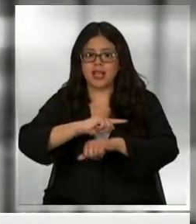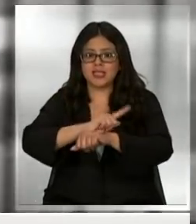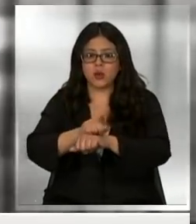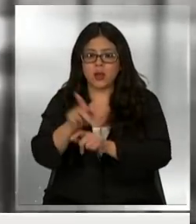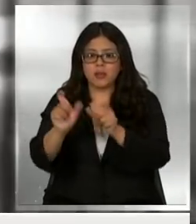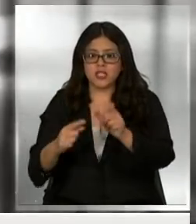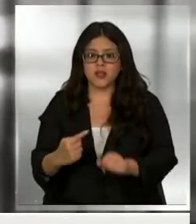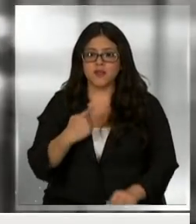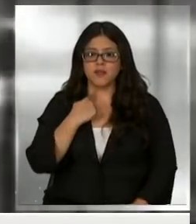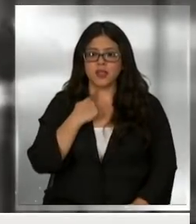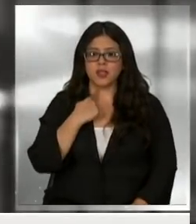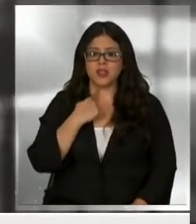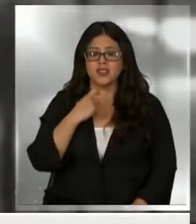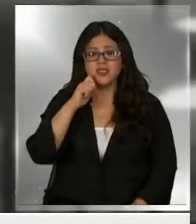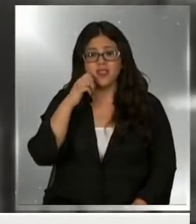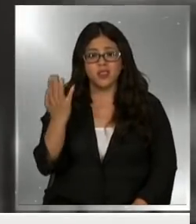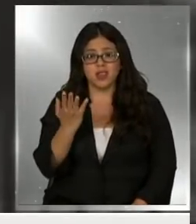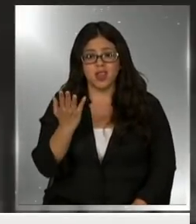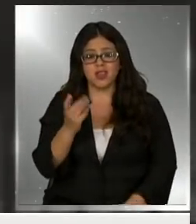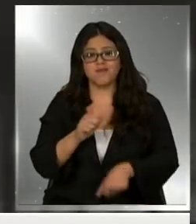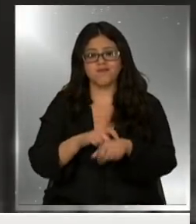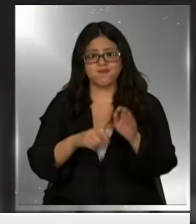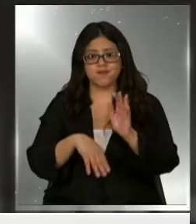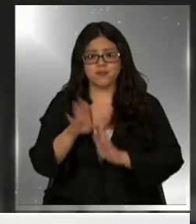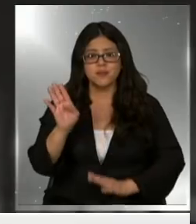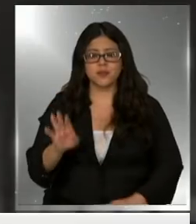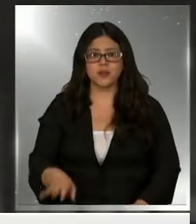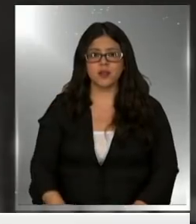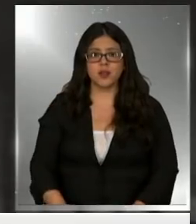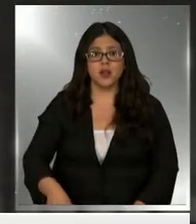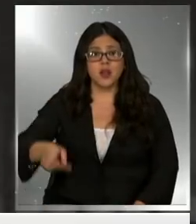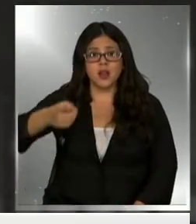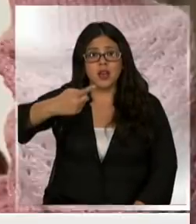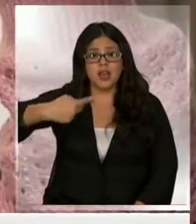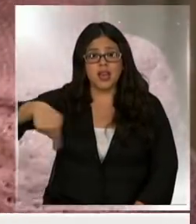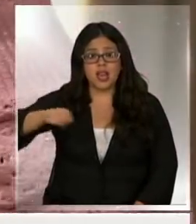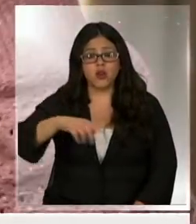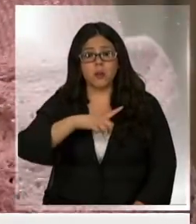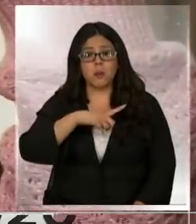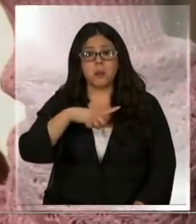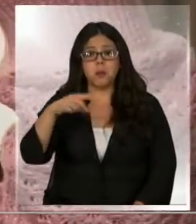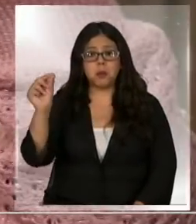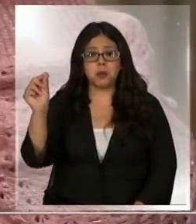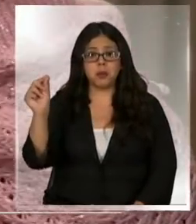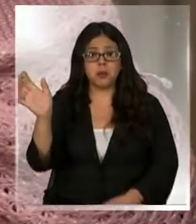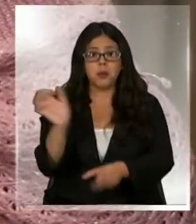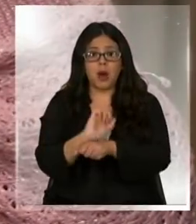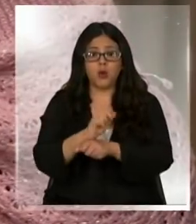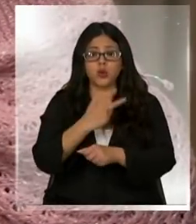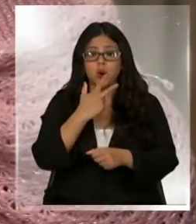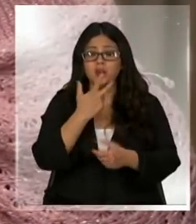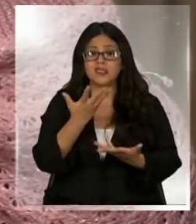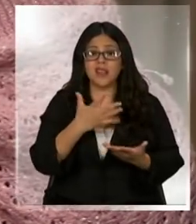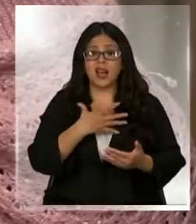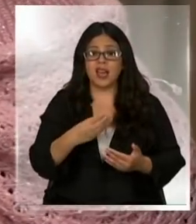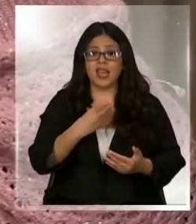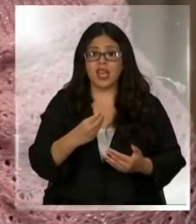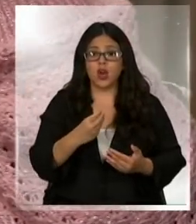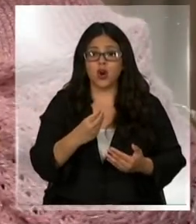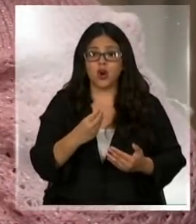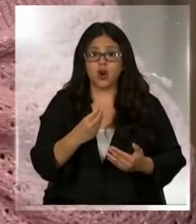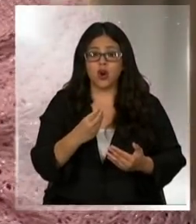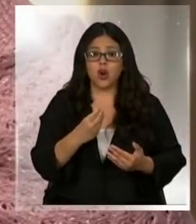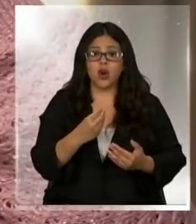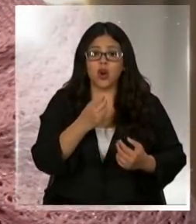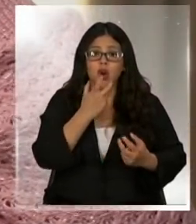las víctimas una eternidad. Se llevan el auto, mi hijo gritaba, vuelto loco, mamá, mamá, ¿qué pasa?